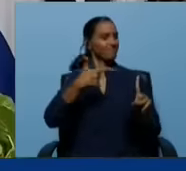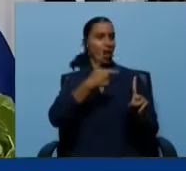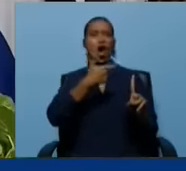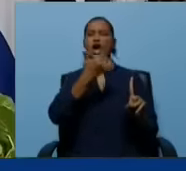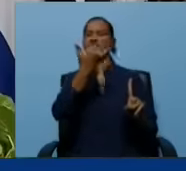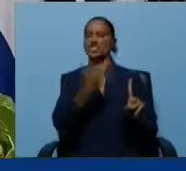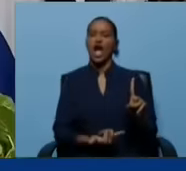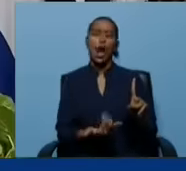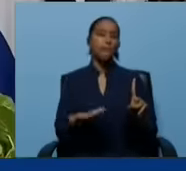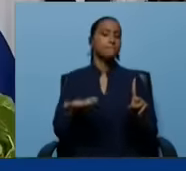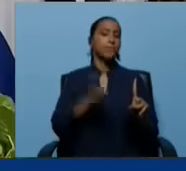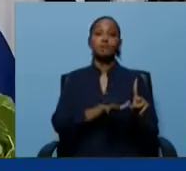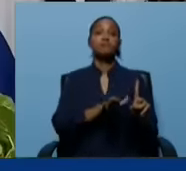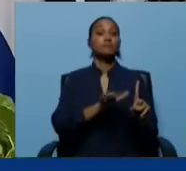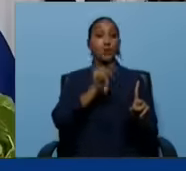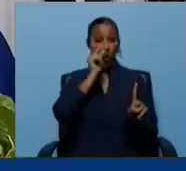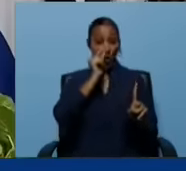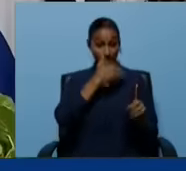mandó a fusilar.